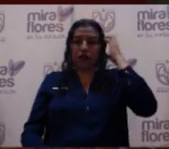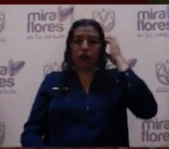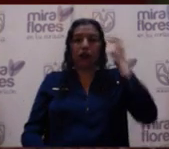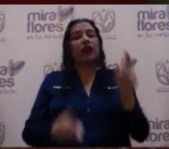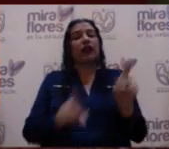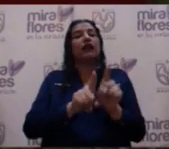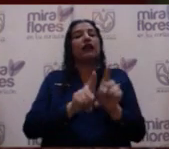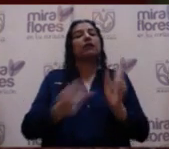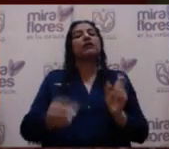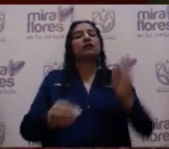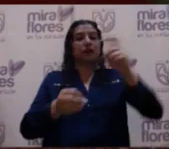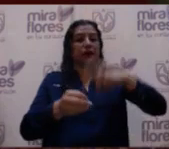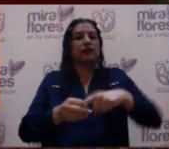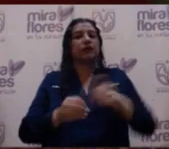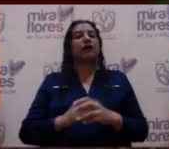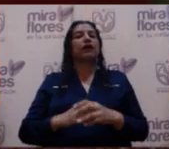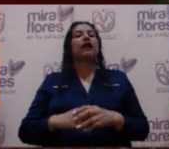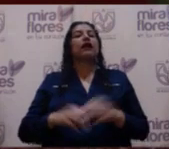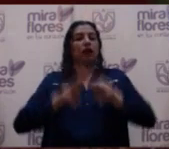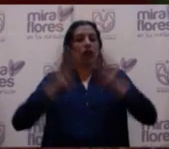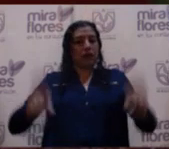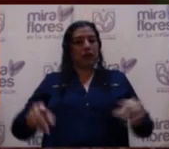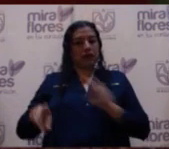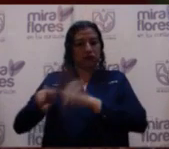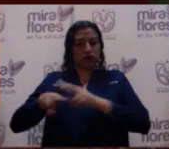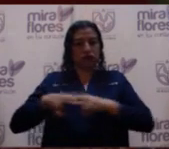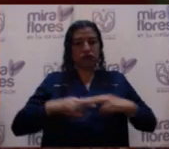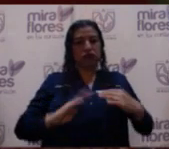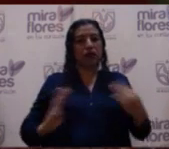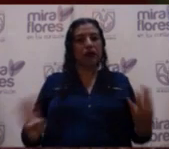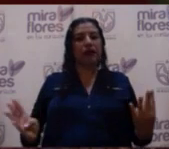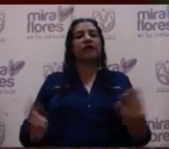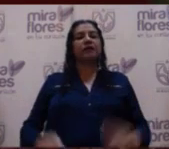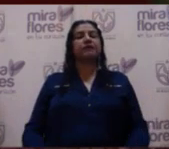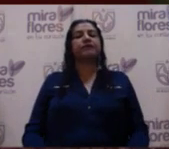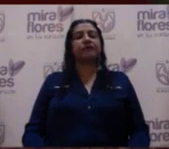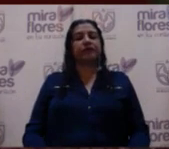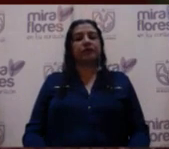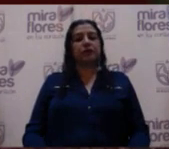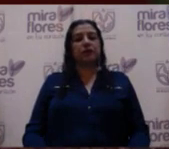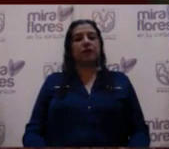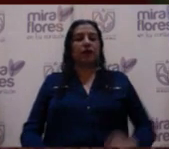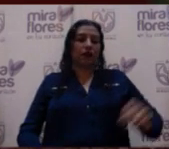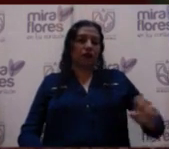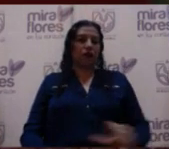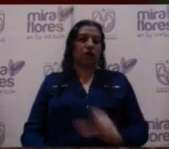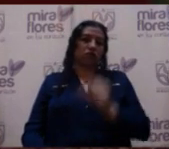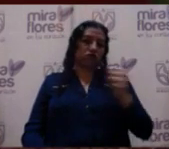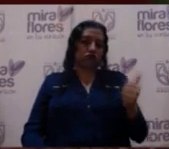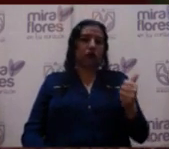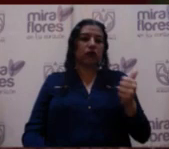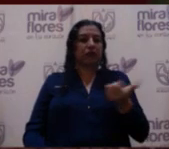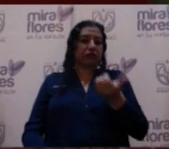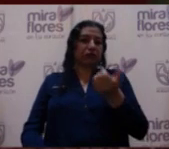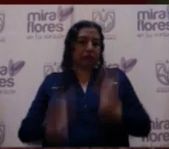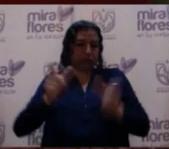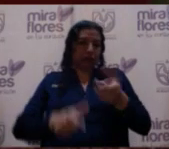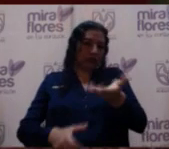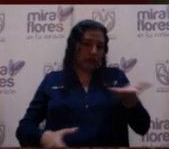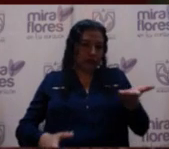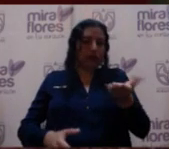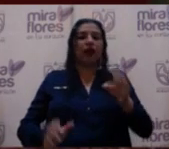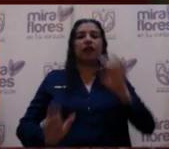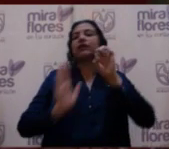se participó de una mesa abierta con otros invitados. Estaba,